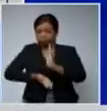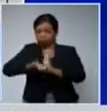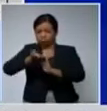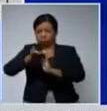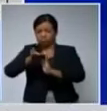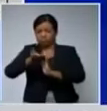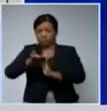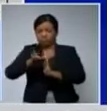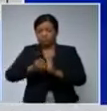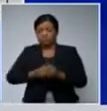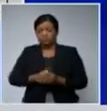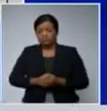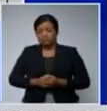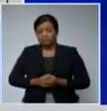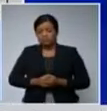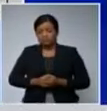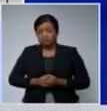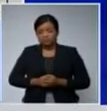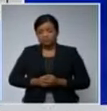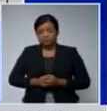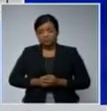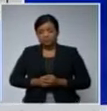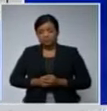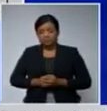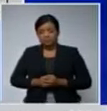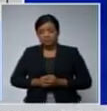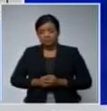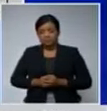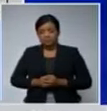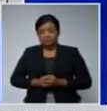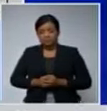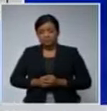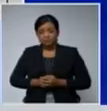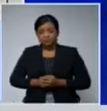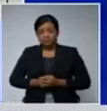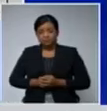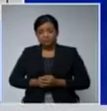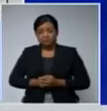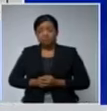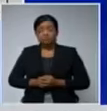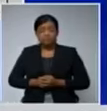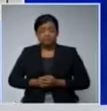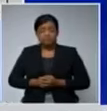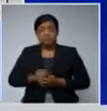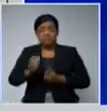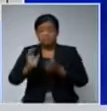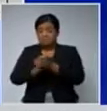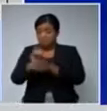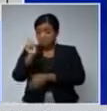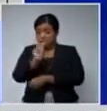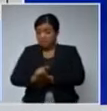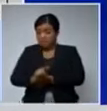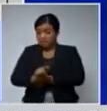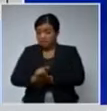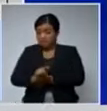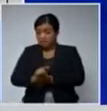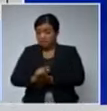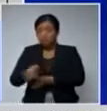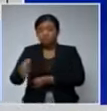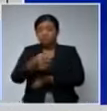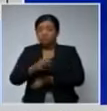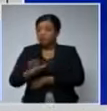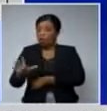su provincia, además con un virus en todos sus municipios. Y como ya